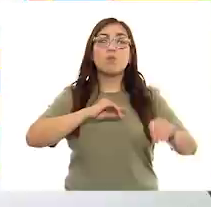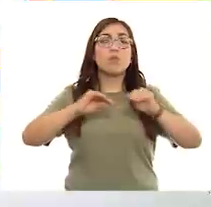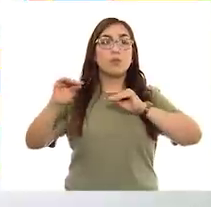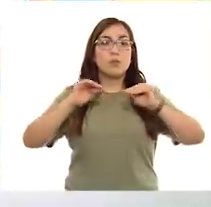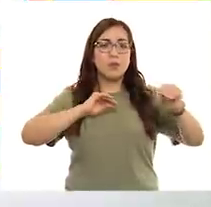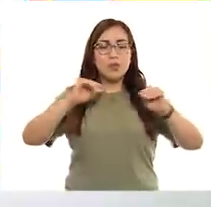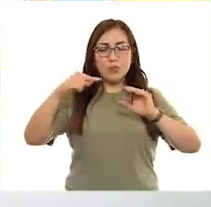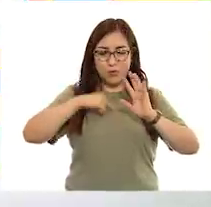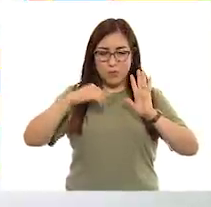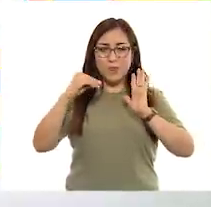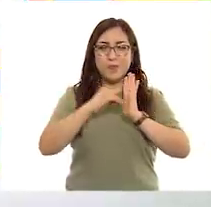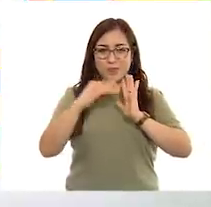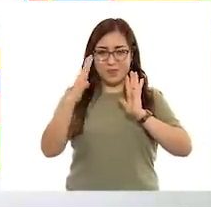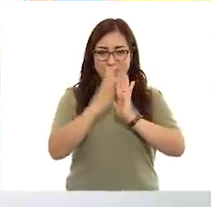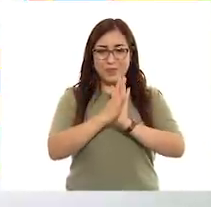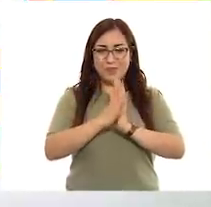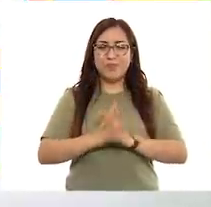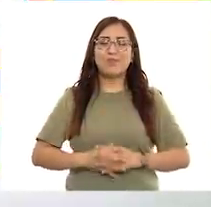registrar.